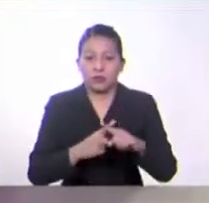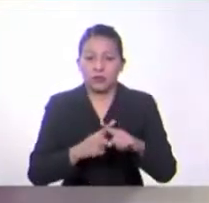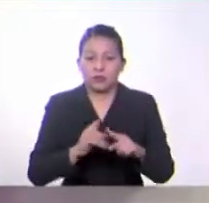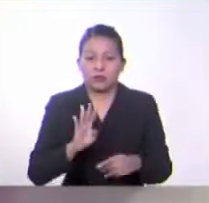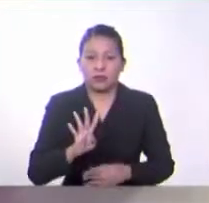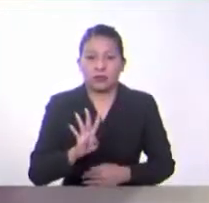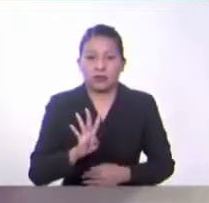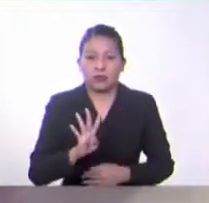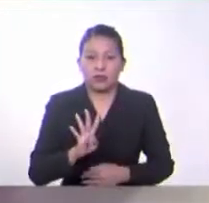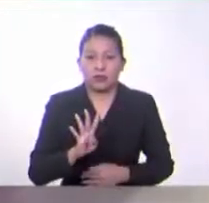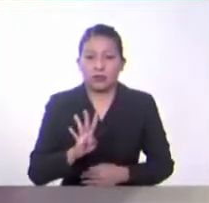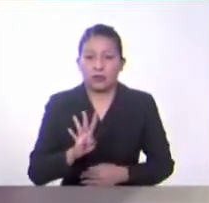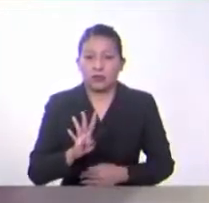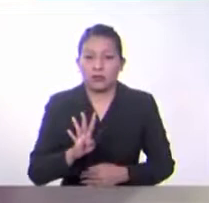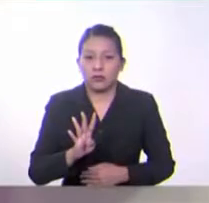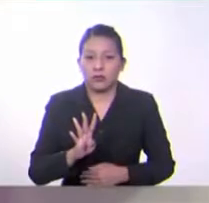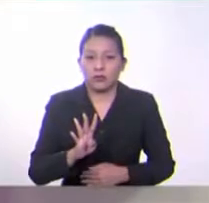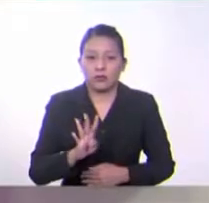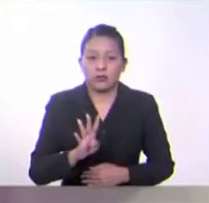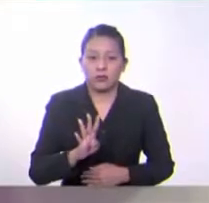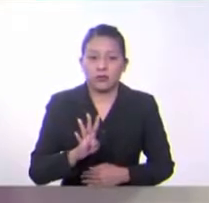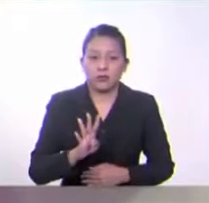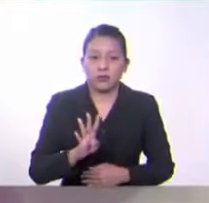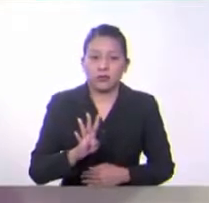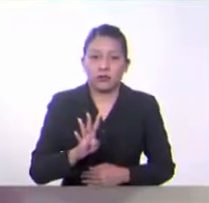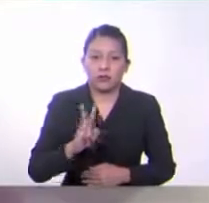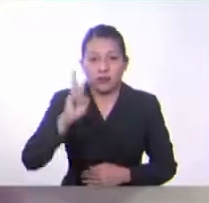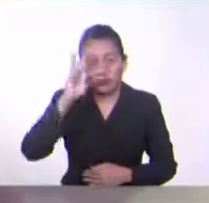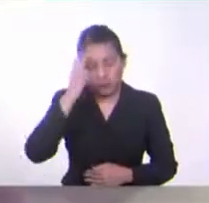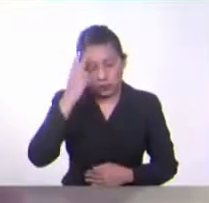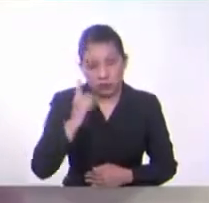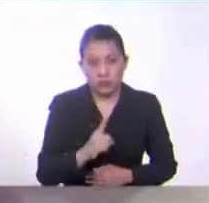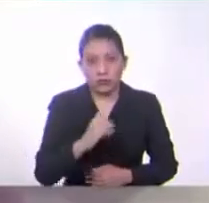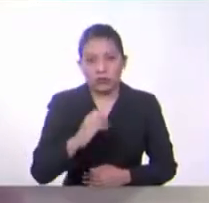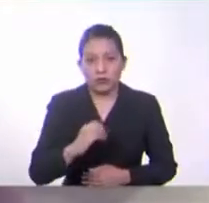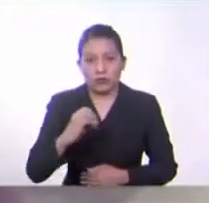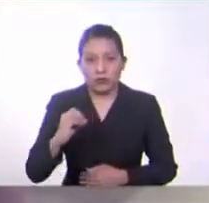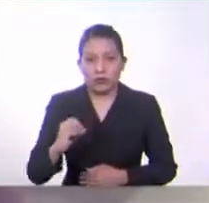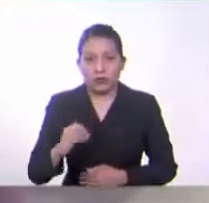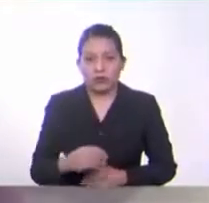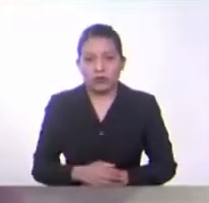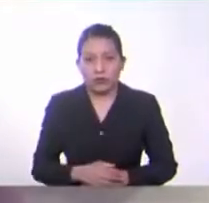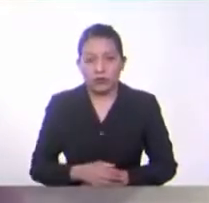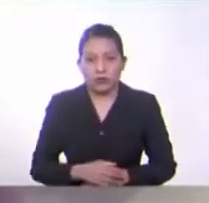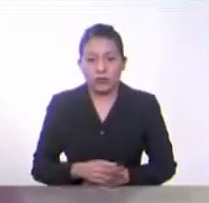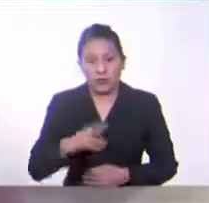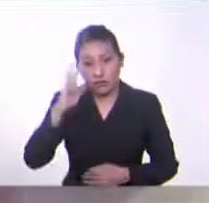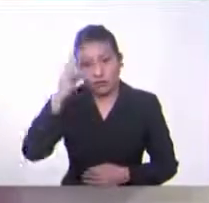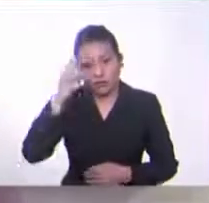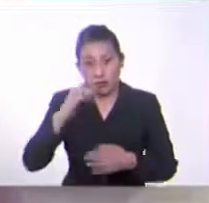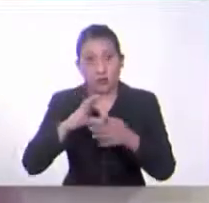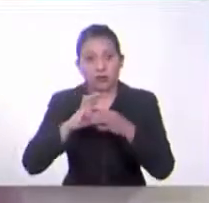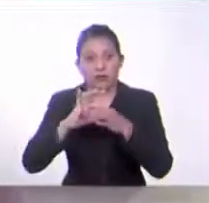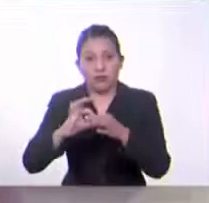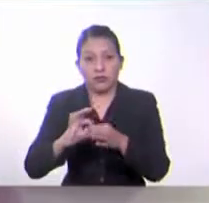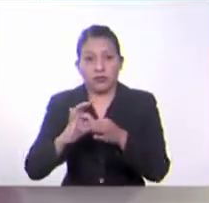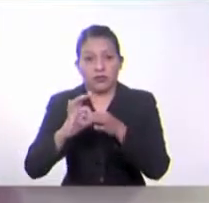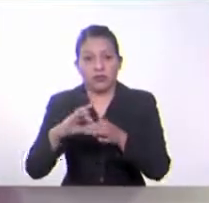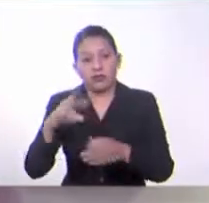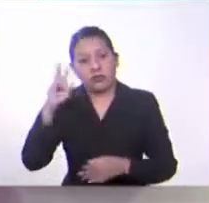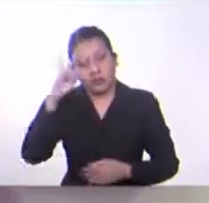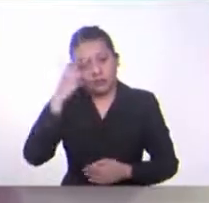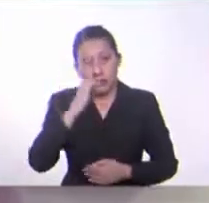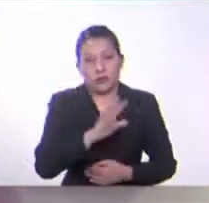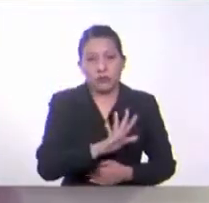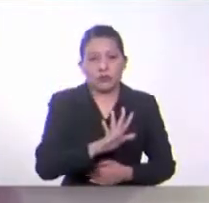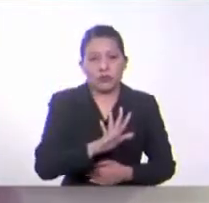Multiplico este por 4. Y si son directamente proporcionales, significa que voy a